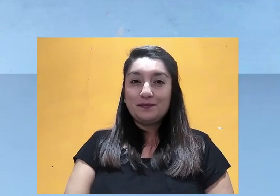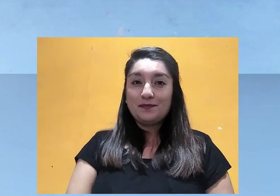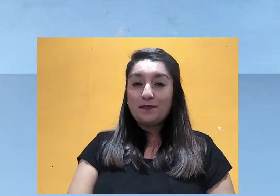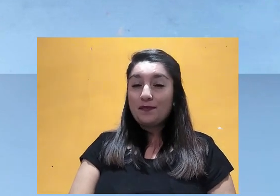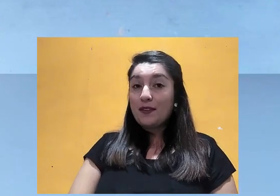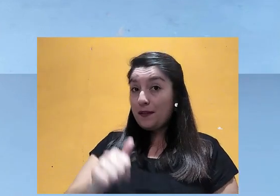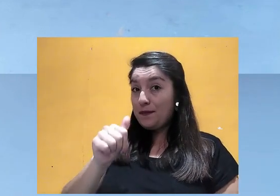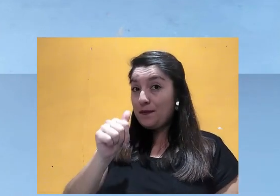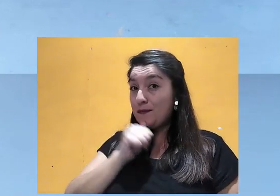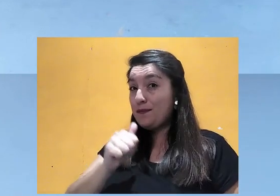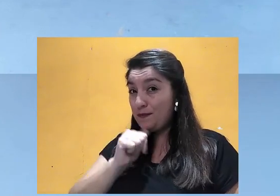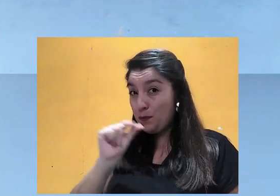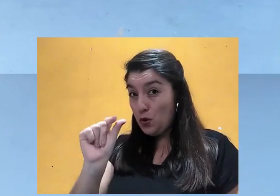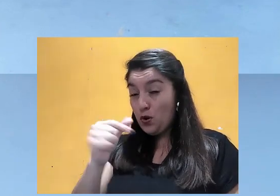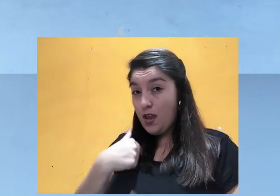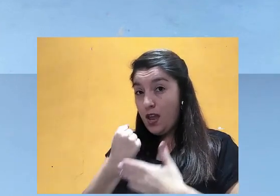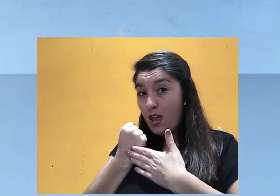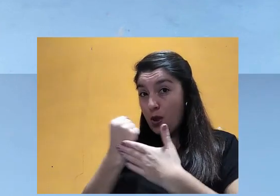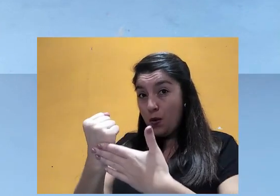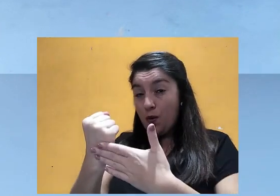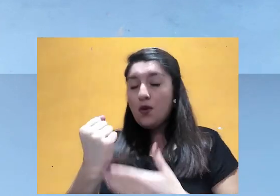¿Cuesta un poco? Sí. ¿Te ayudo? Bueno.